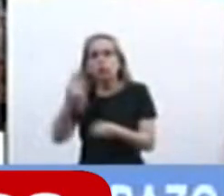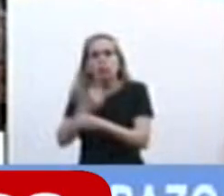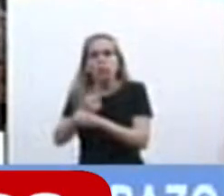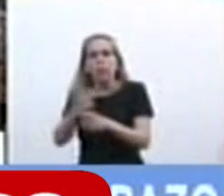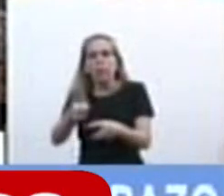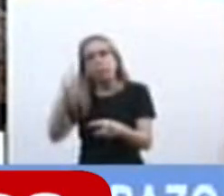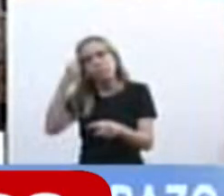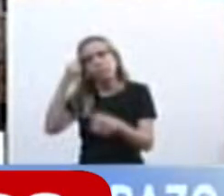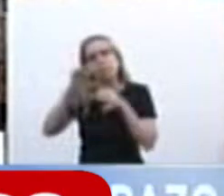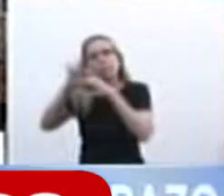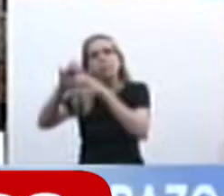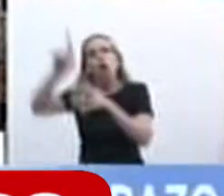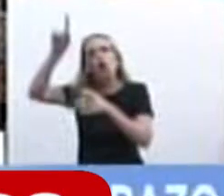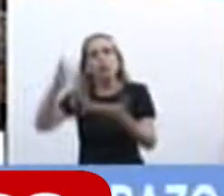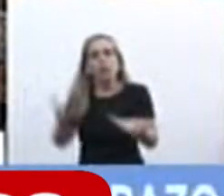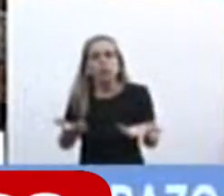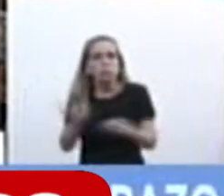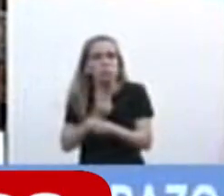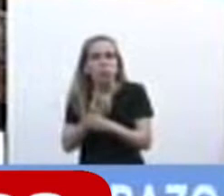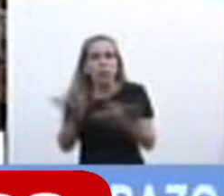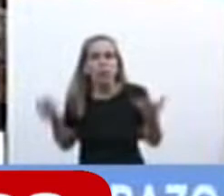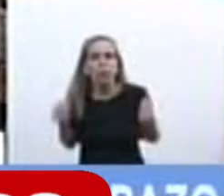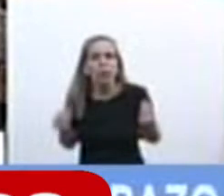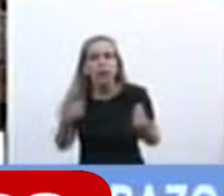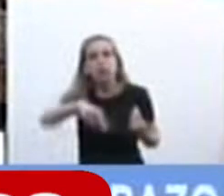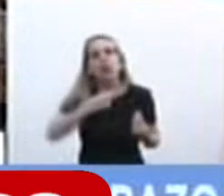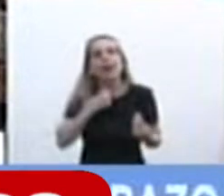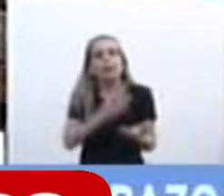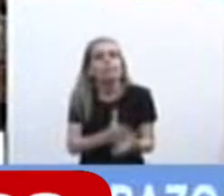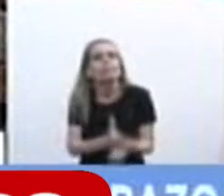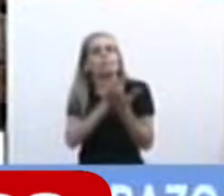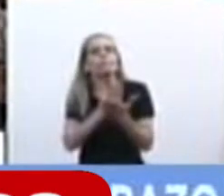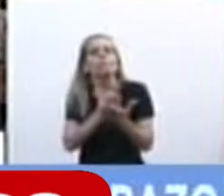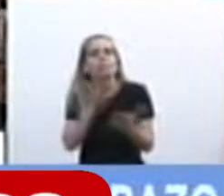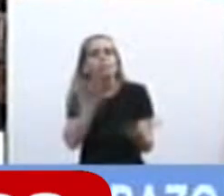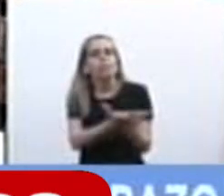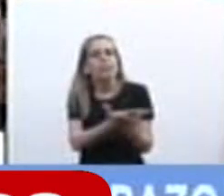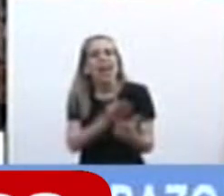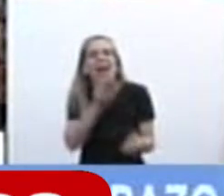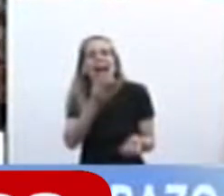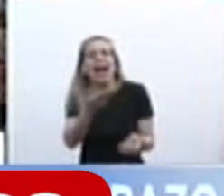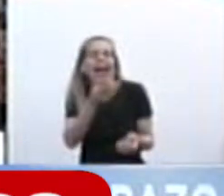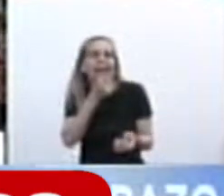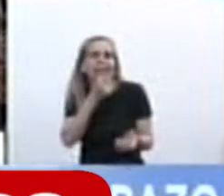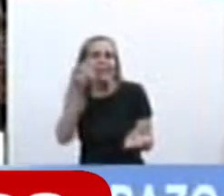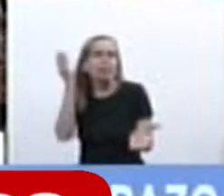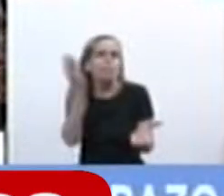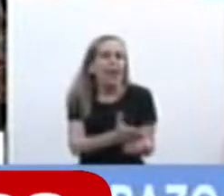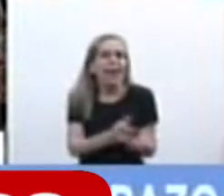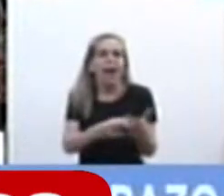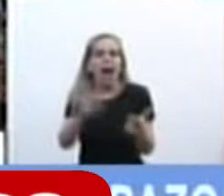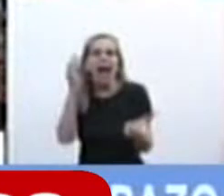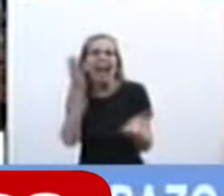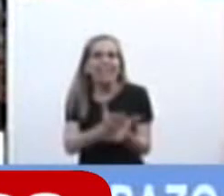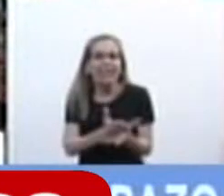enseñanzas religiosas? ¿Por qué queremos imponer castigo y criminalizar con la vara